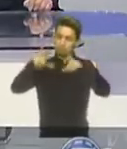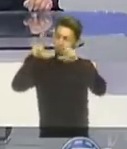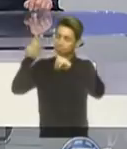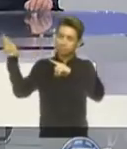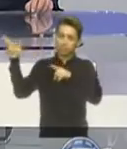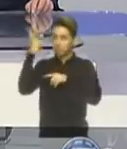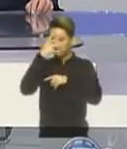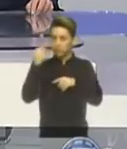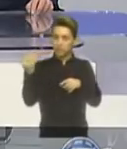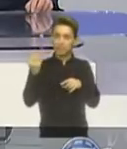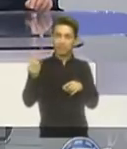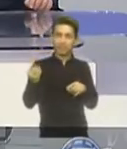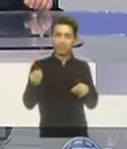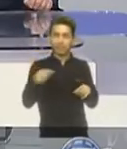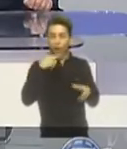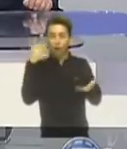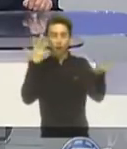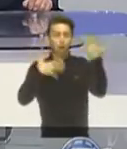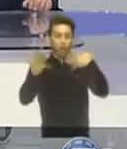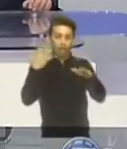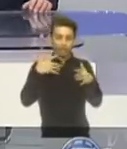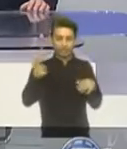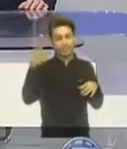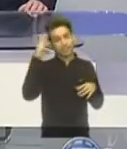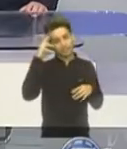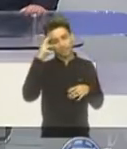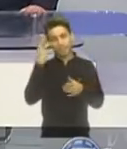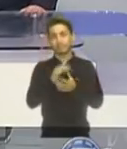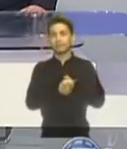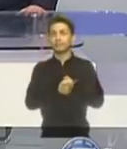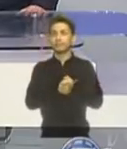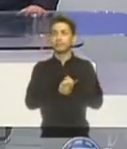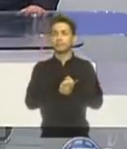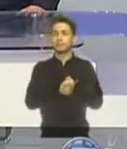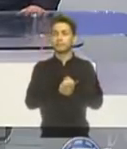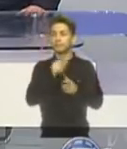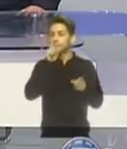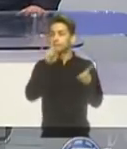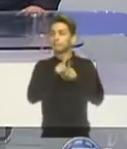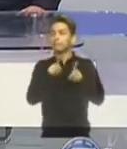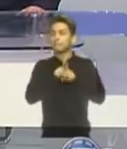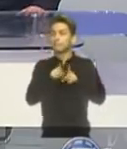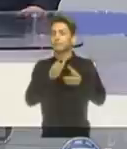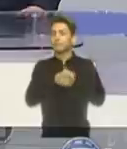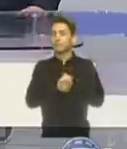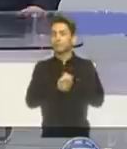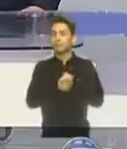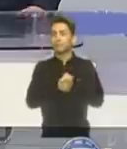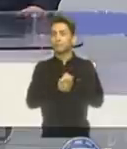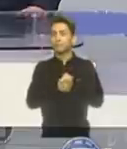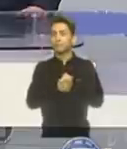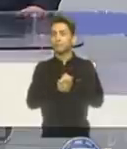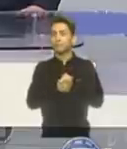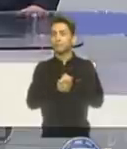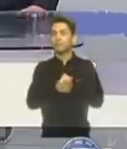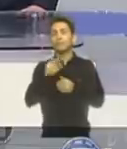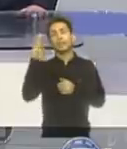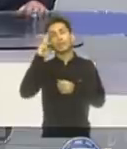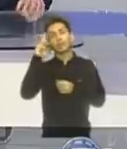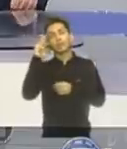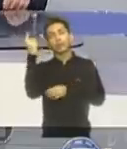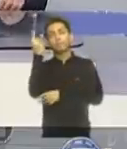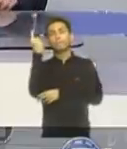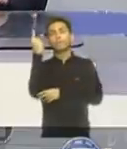tan de color y tan para recordar, ¿no? Y también quisiera cerrarla con Ese recuerdo tan importante,